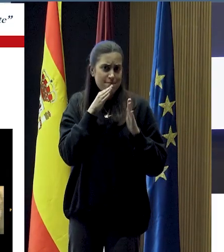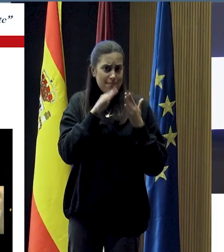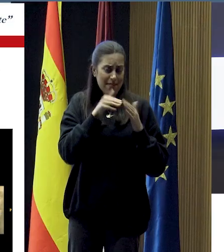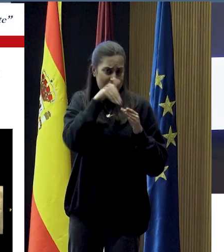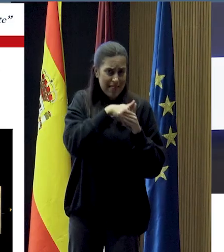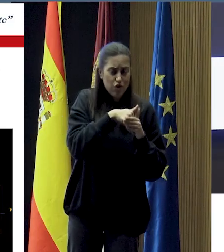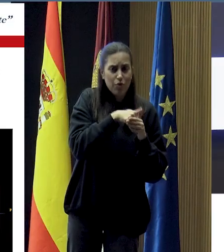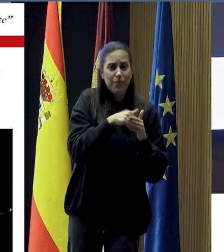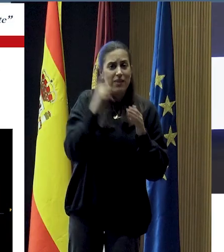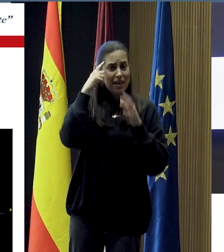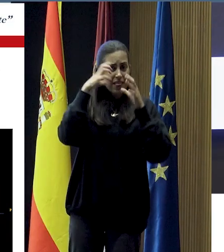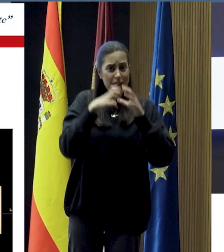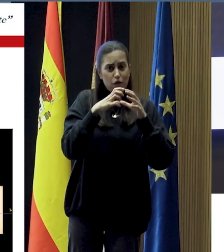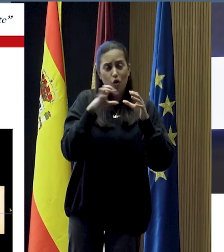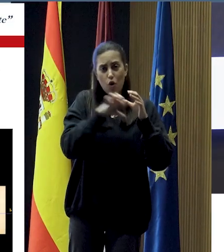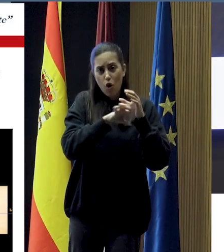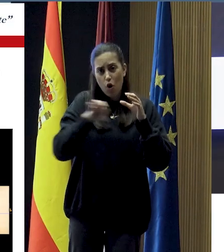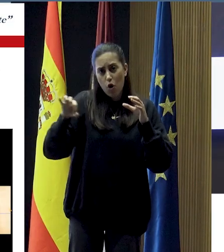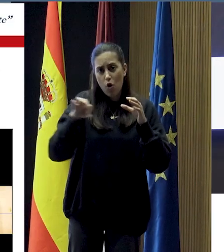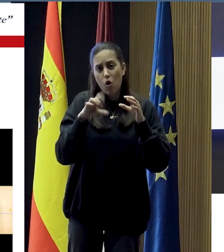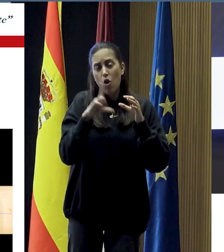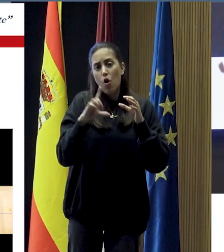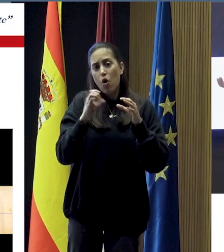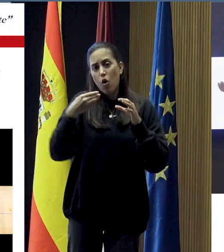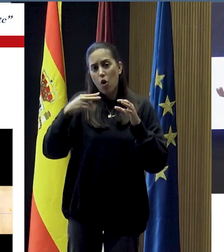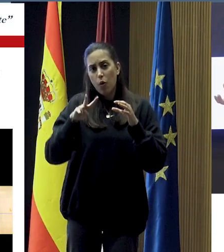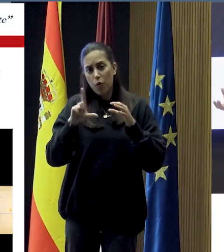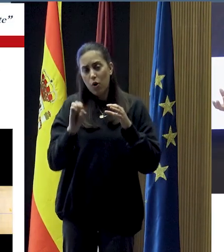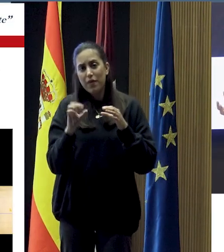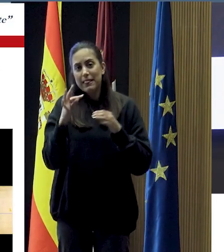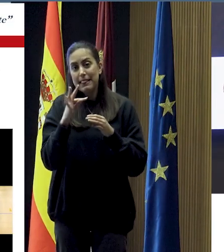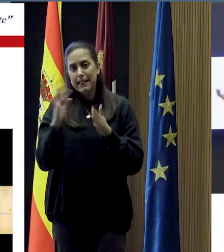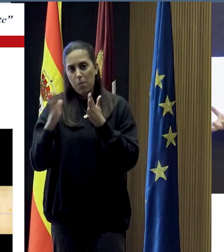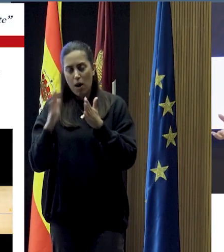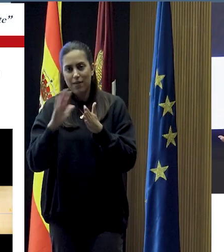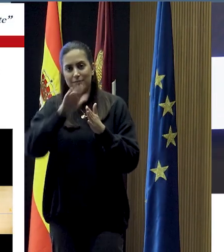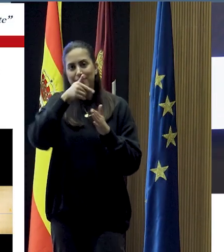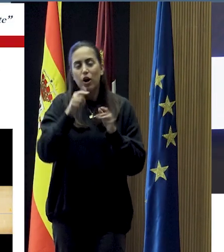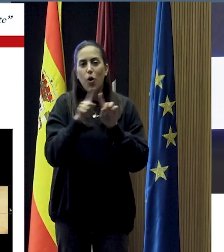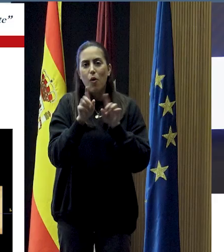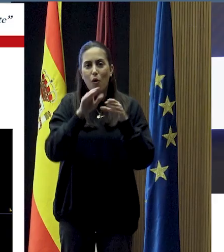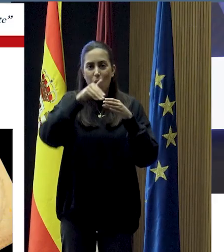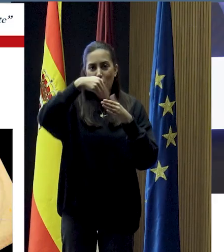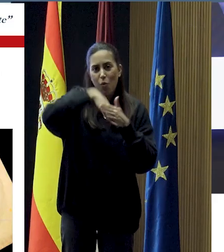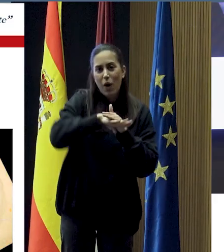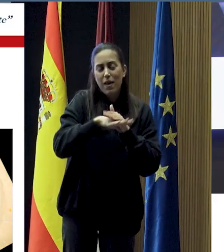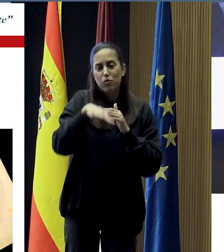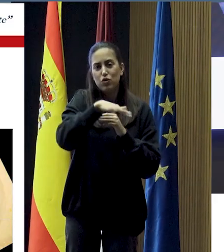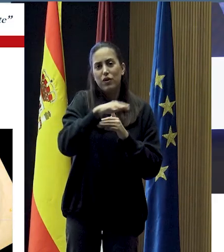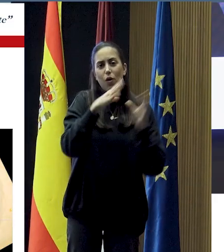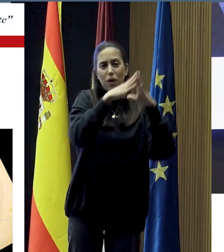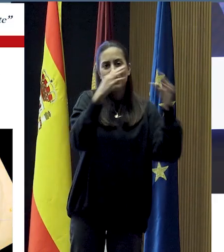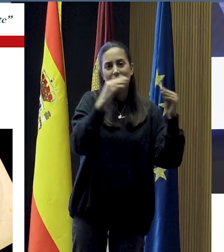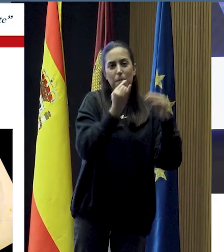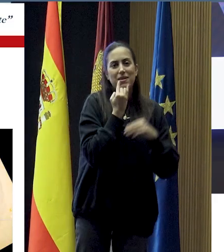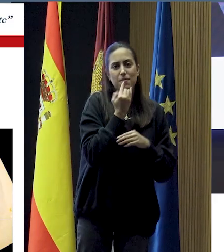cerebro, quitamos el lóbulo temporal y se meten unos moldes que se envían a Filadelfia. Nosotros colaboramos con la Universidad de Pensilvania. De hecho,